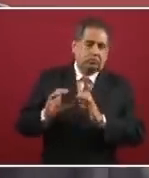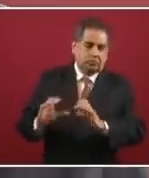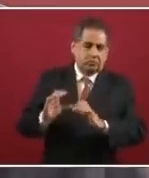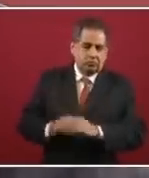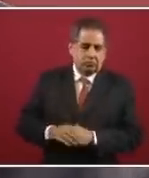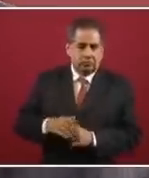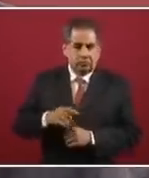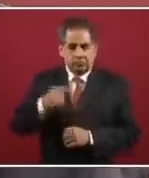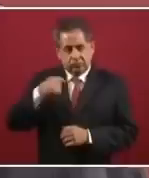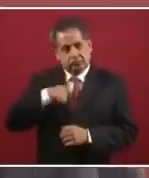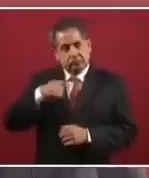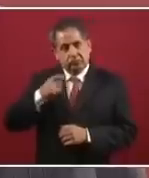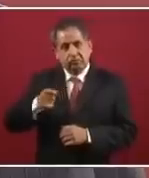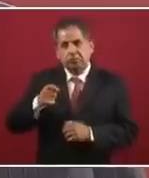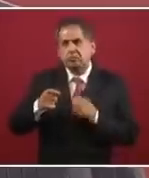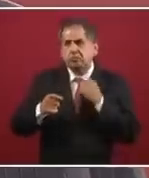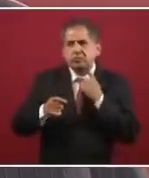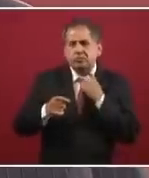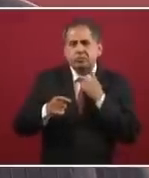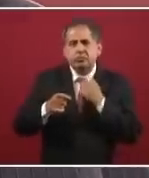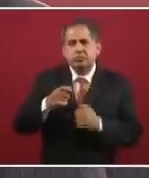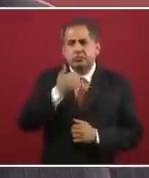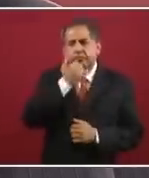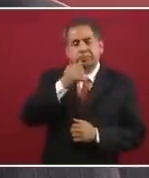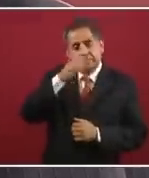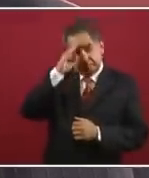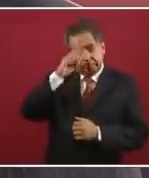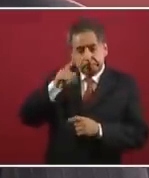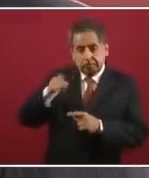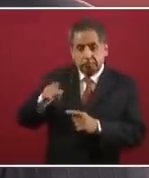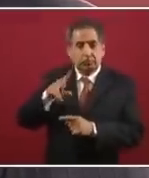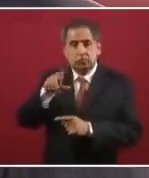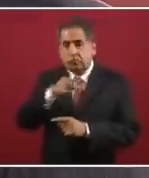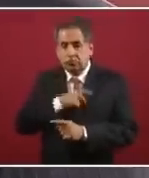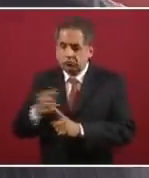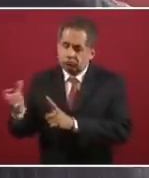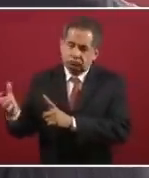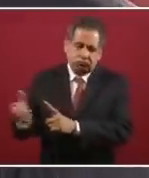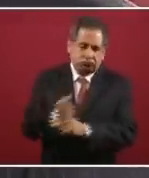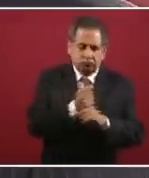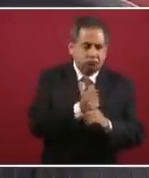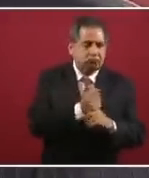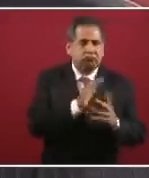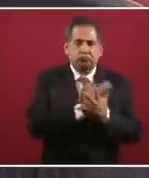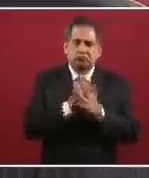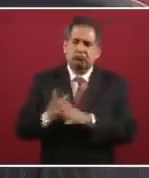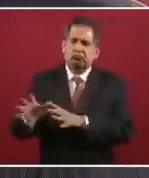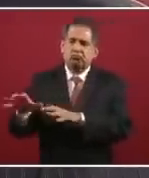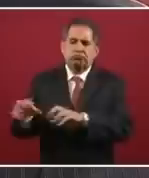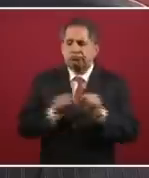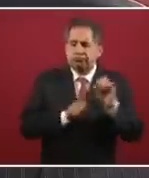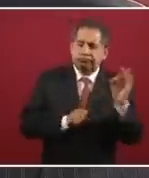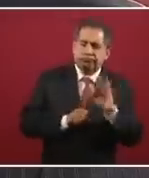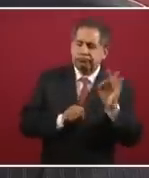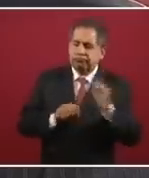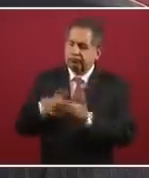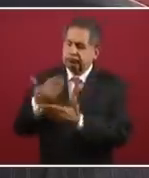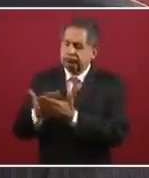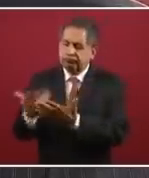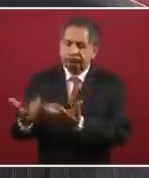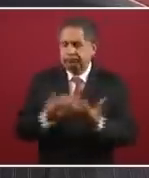que tenemos es que no sean secuestrados por las bandas.